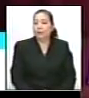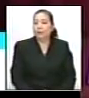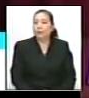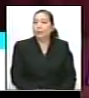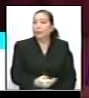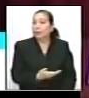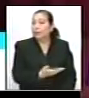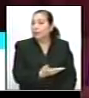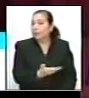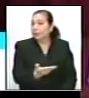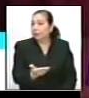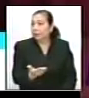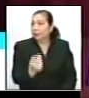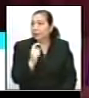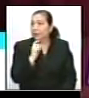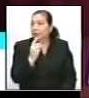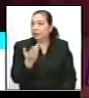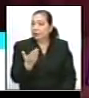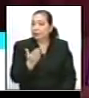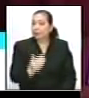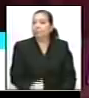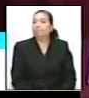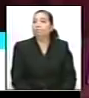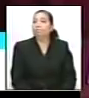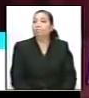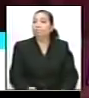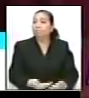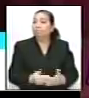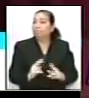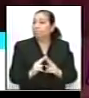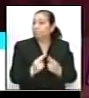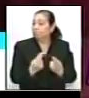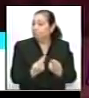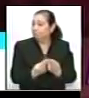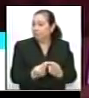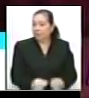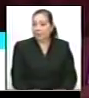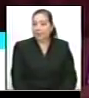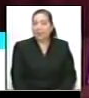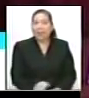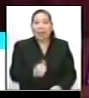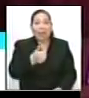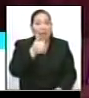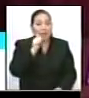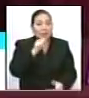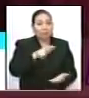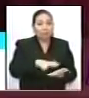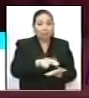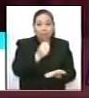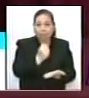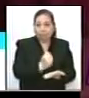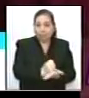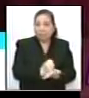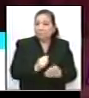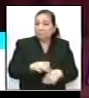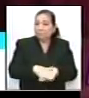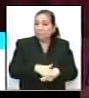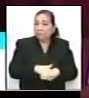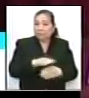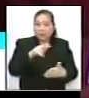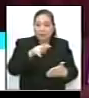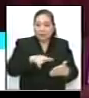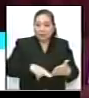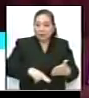Señores congresistas, se da cuenta que el acta de la sesión del día de ayer fue aprobada con dispensa de su